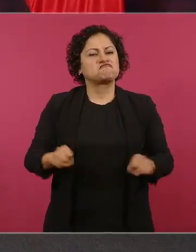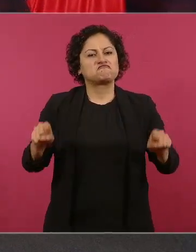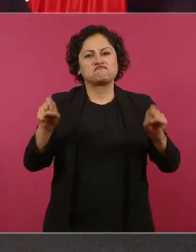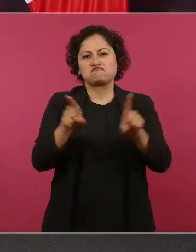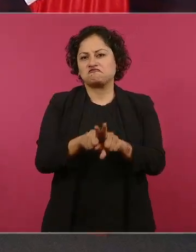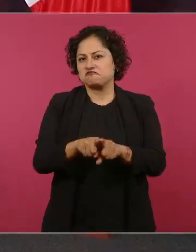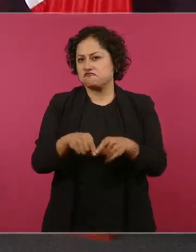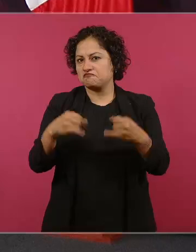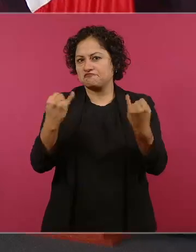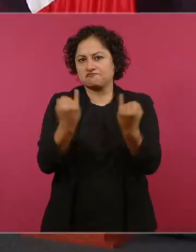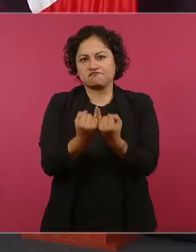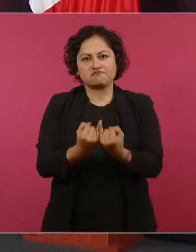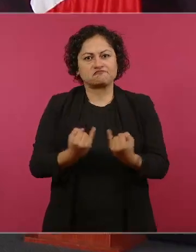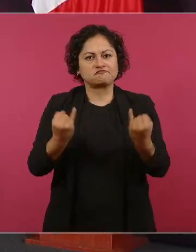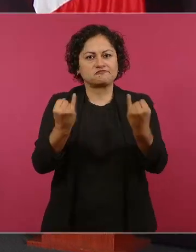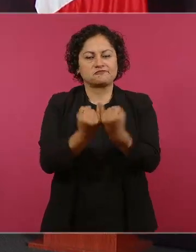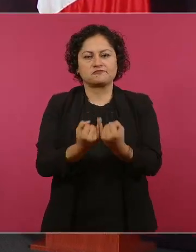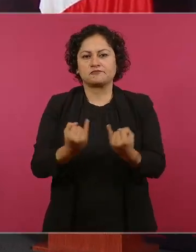y no solo